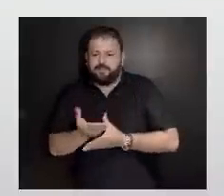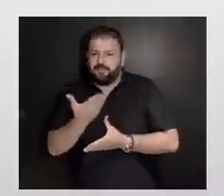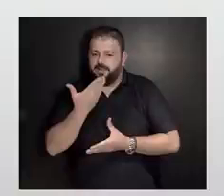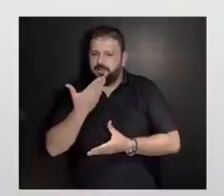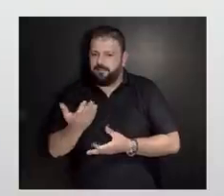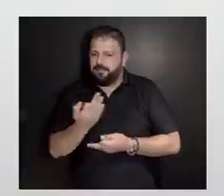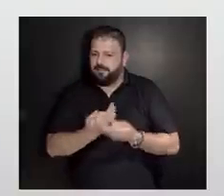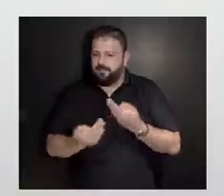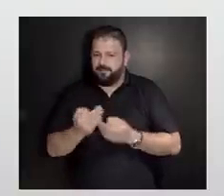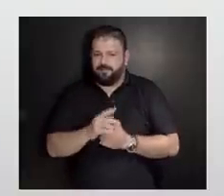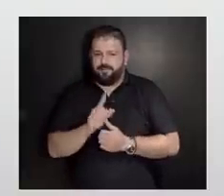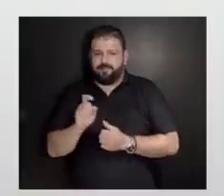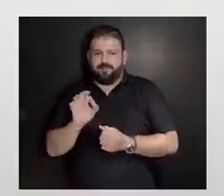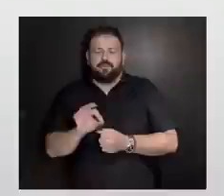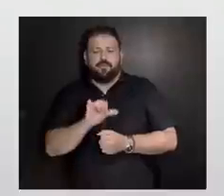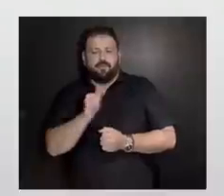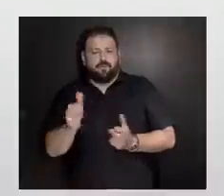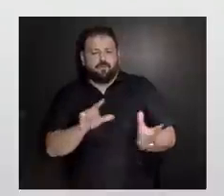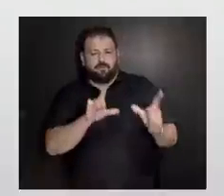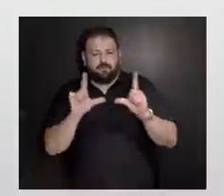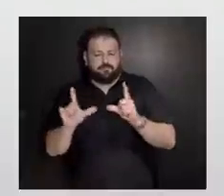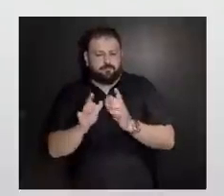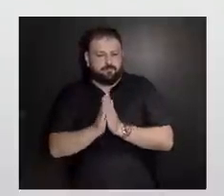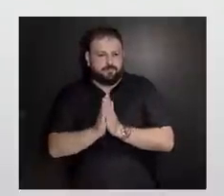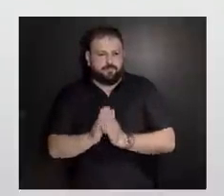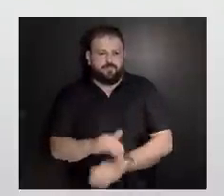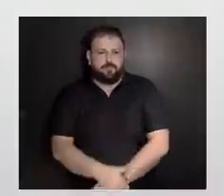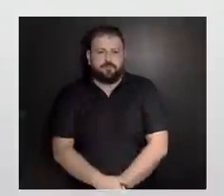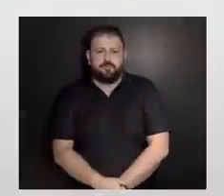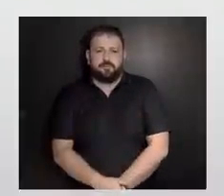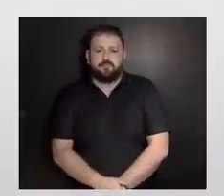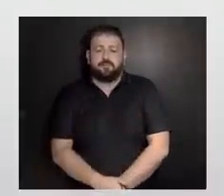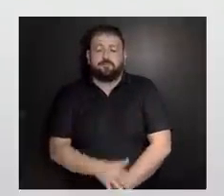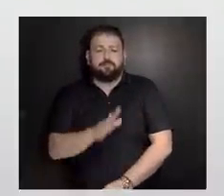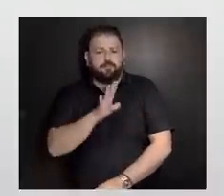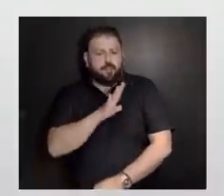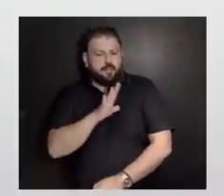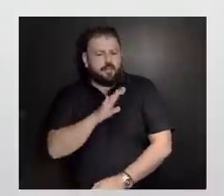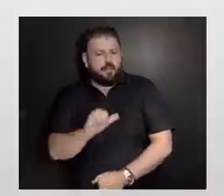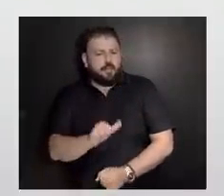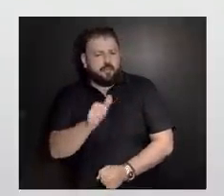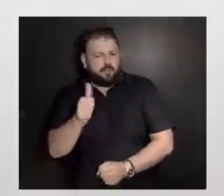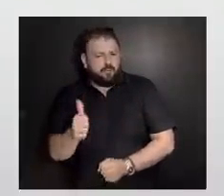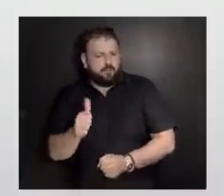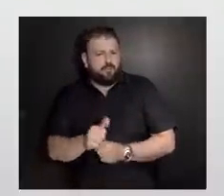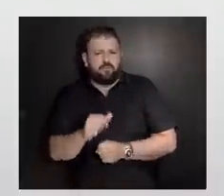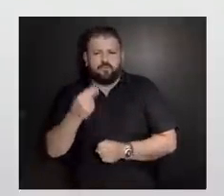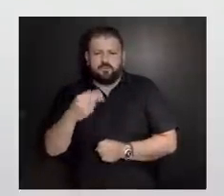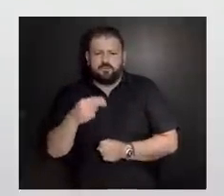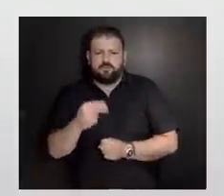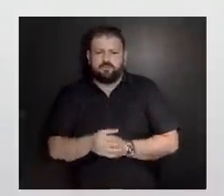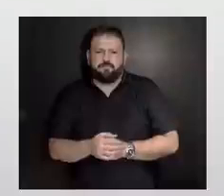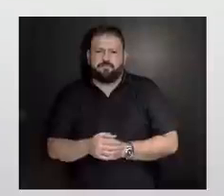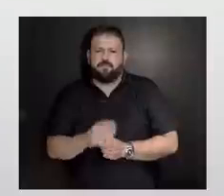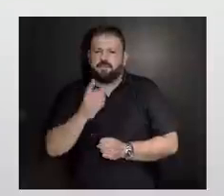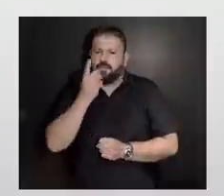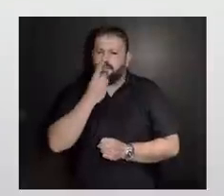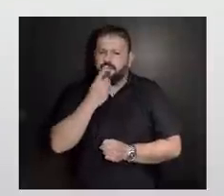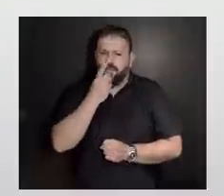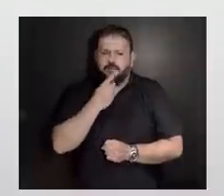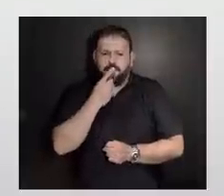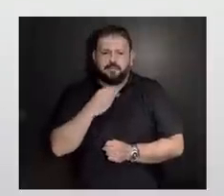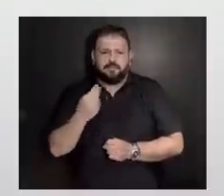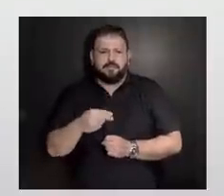puedan pasar la siguiente, por favor. Ahora, hay otro tipo también que se le llama diabetes